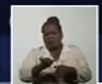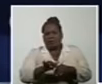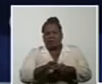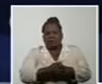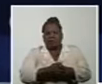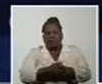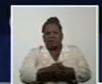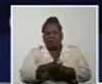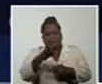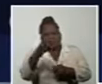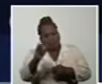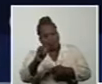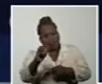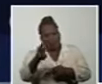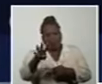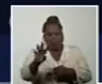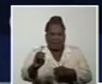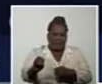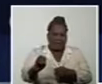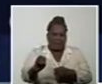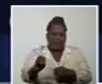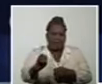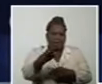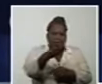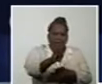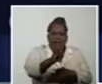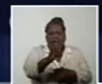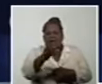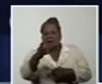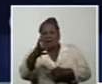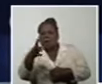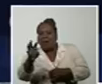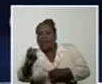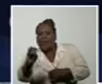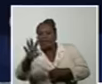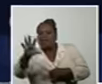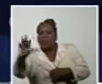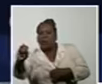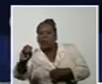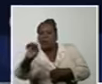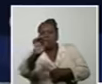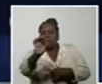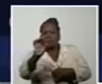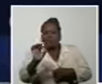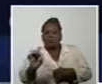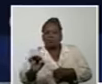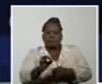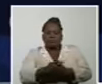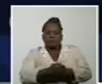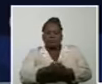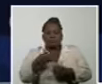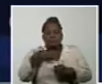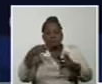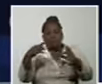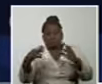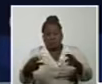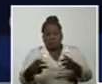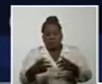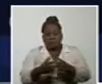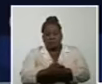un 40, un 50% es el... Y reitero,